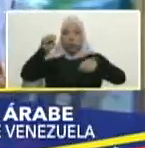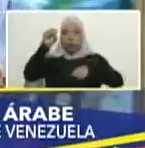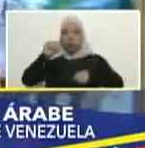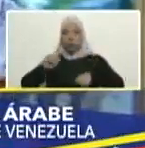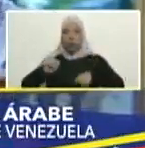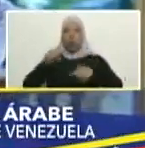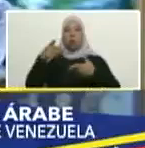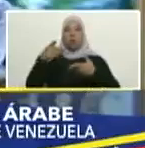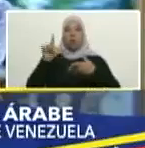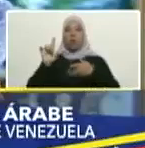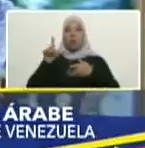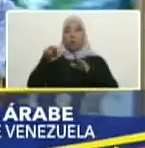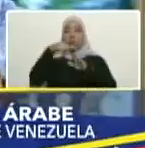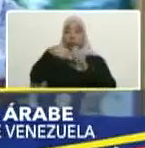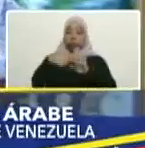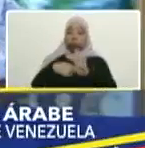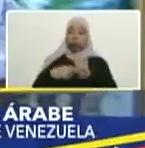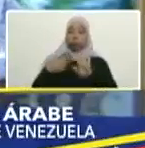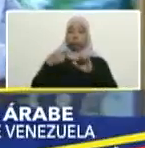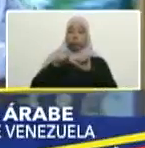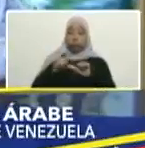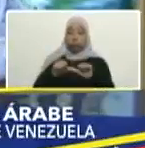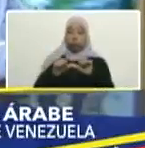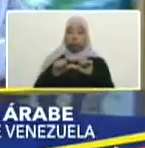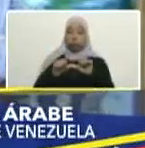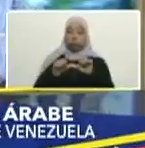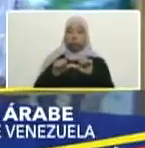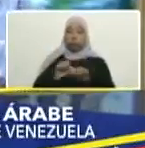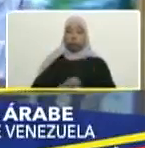dichos principios.